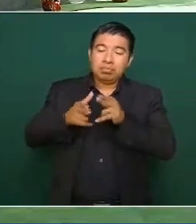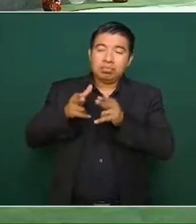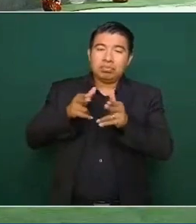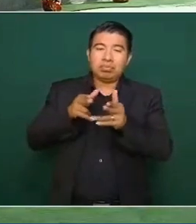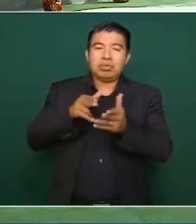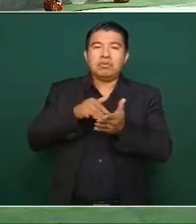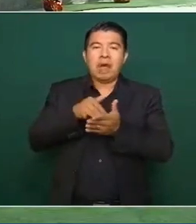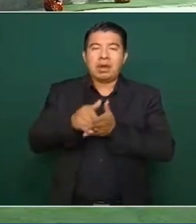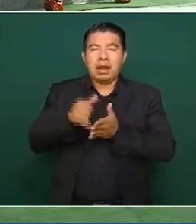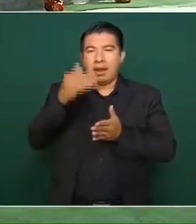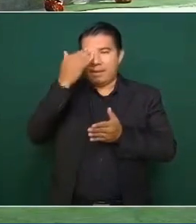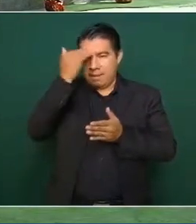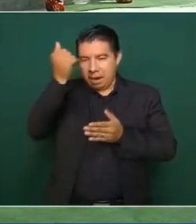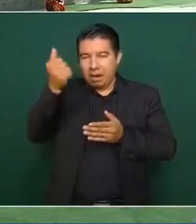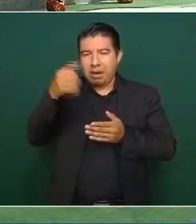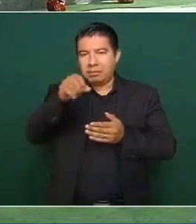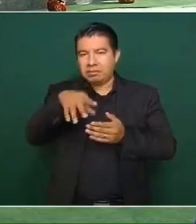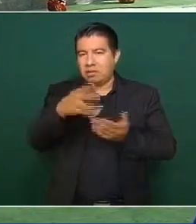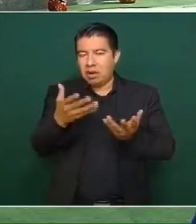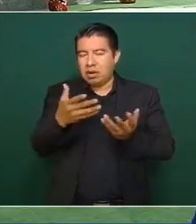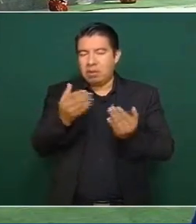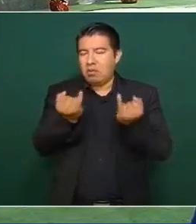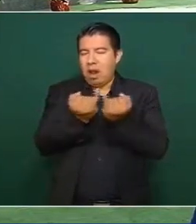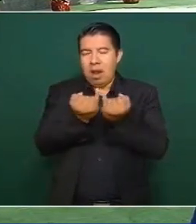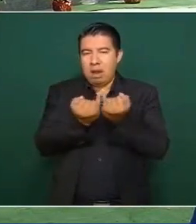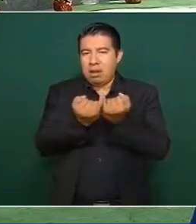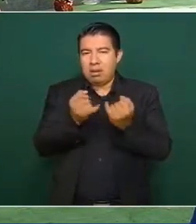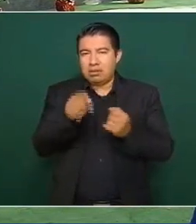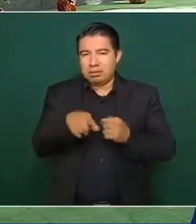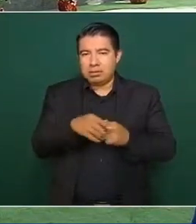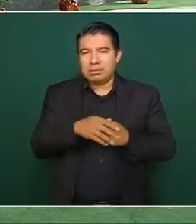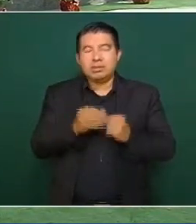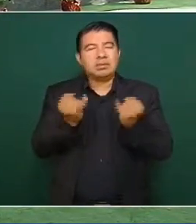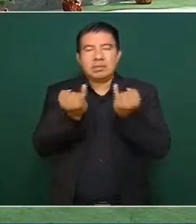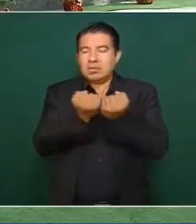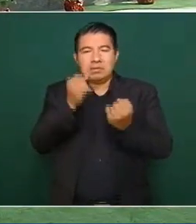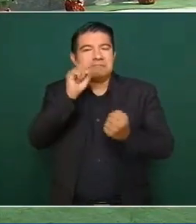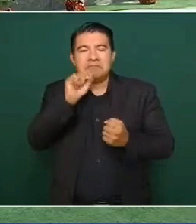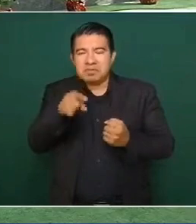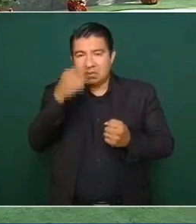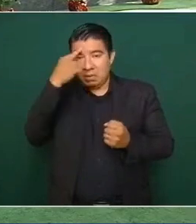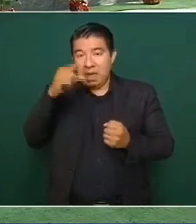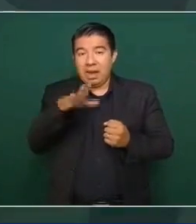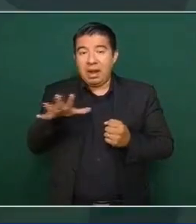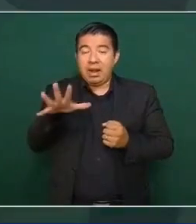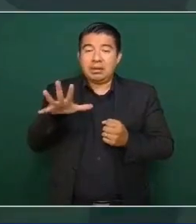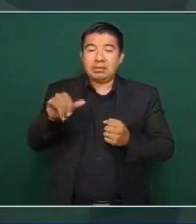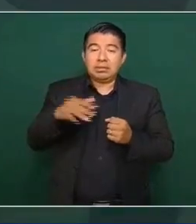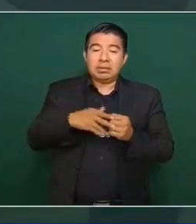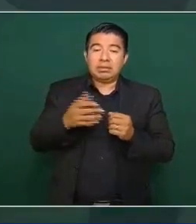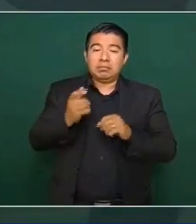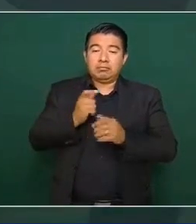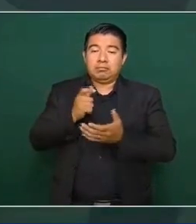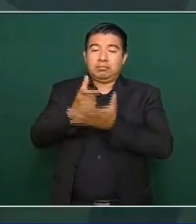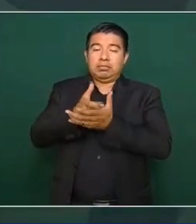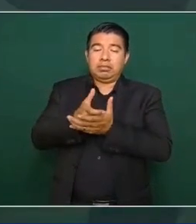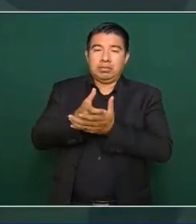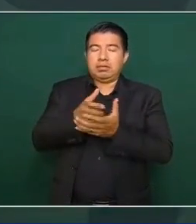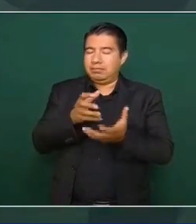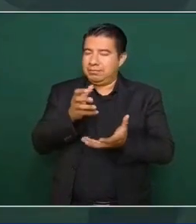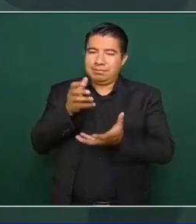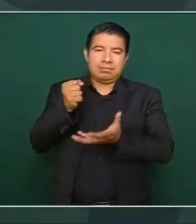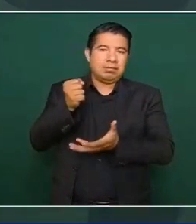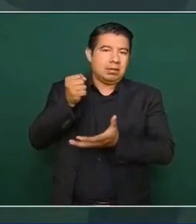de 150,000 millones de pesos. ¿Cuándo se habían visto